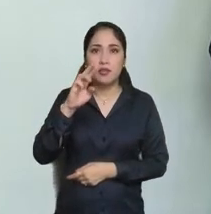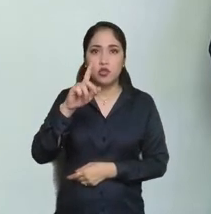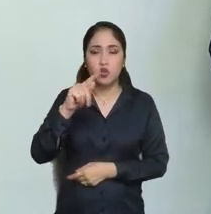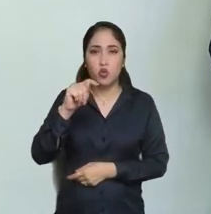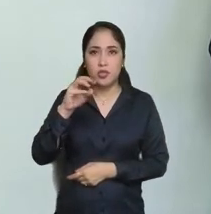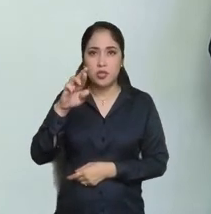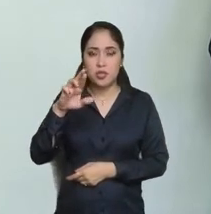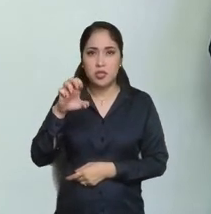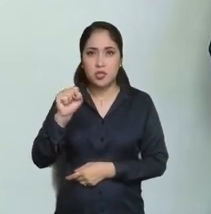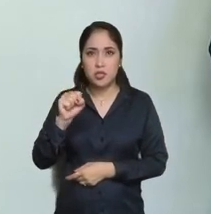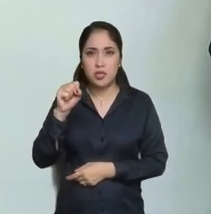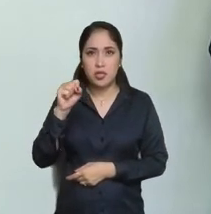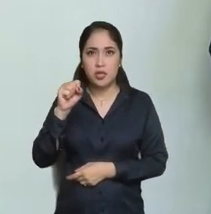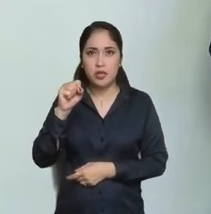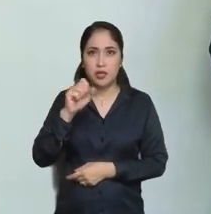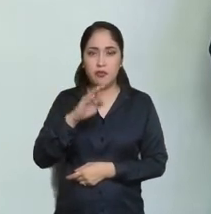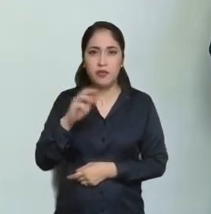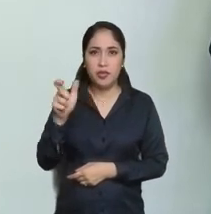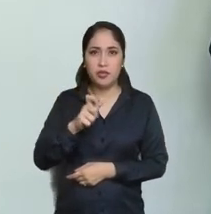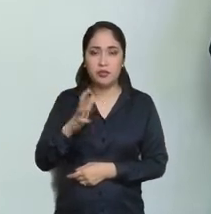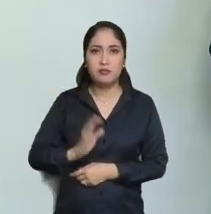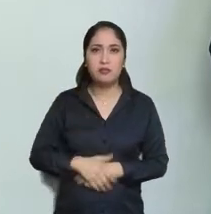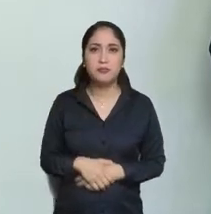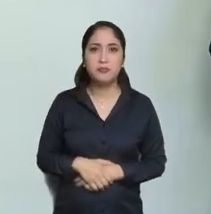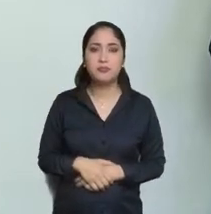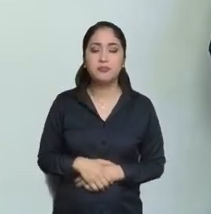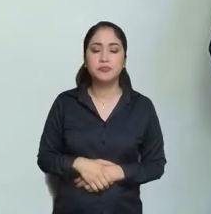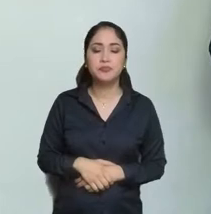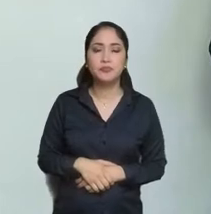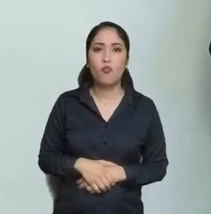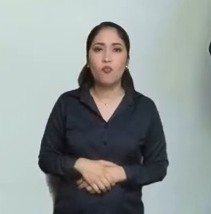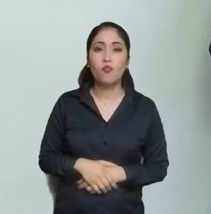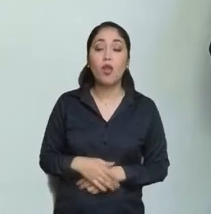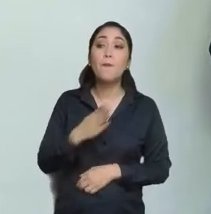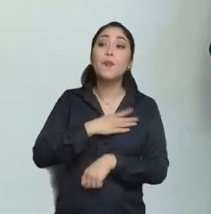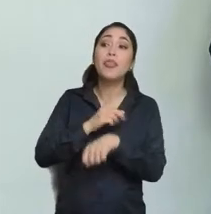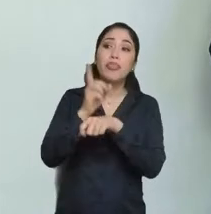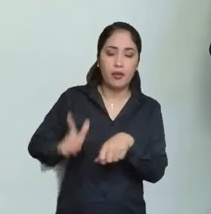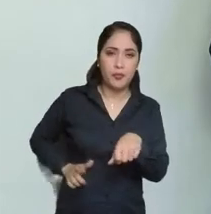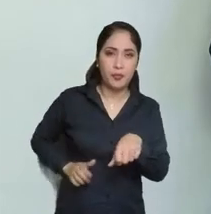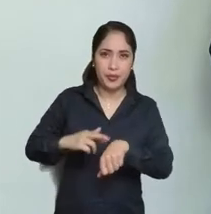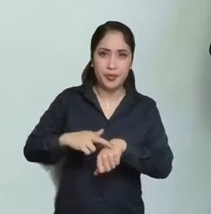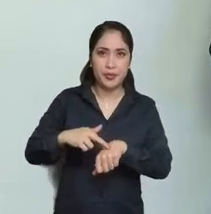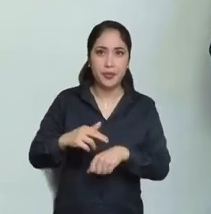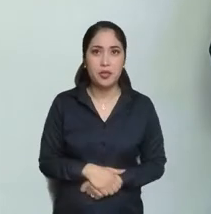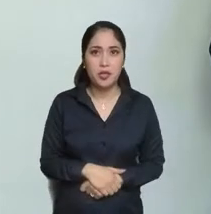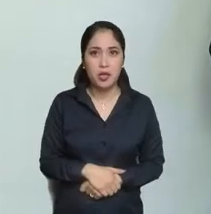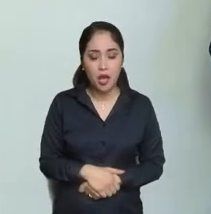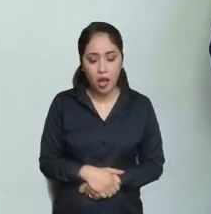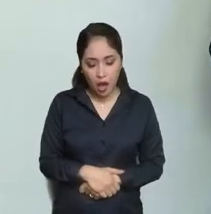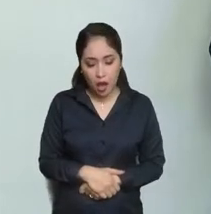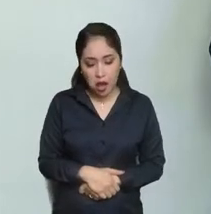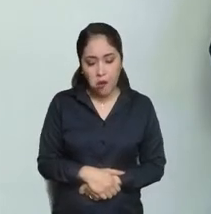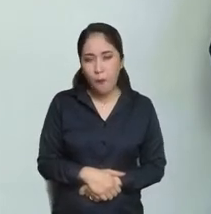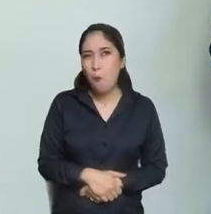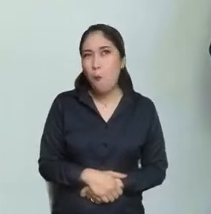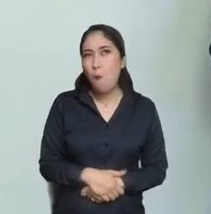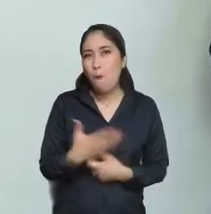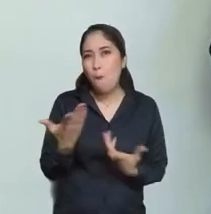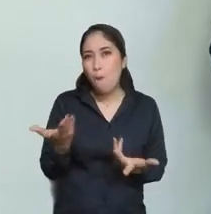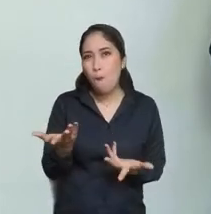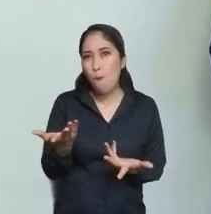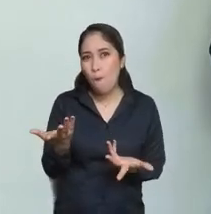Me agarro así. Bueno. Buenos días, gobernador. Buenos días. Bueno, en el plano